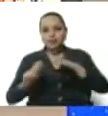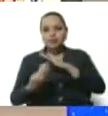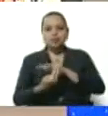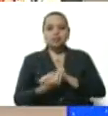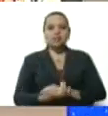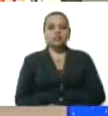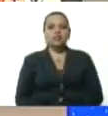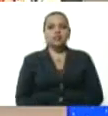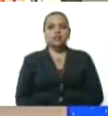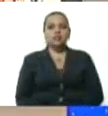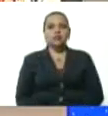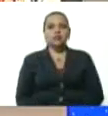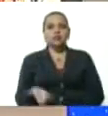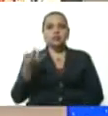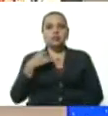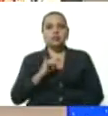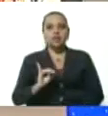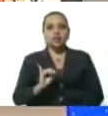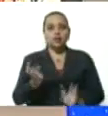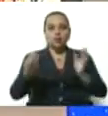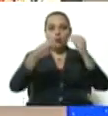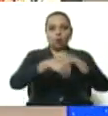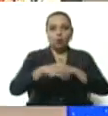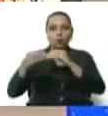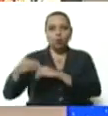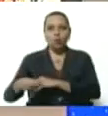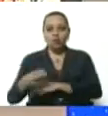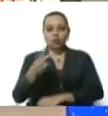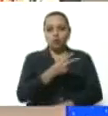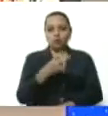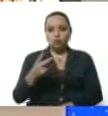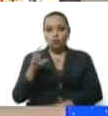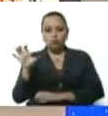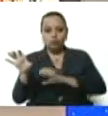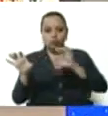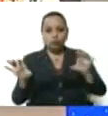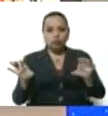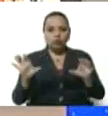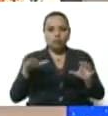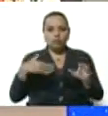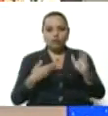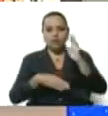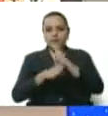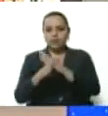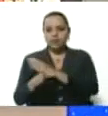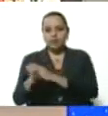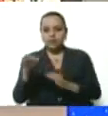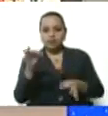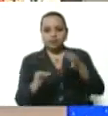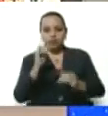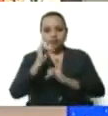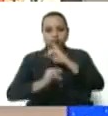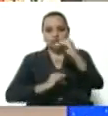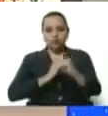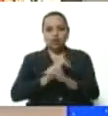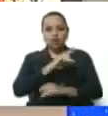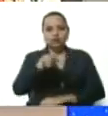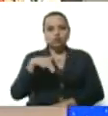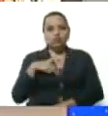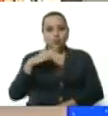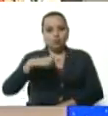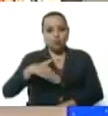basamento de que existe un acuerdo entre las partes para ir a la Corte, de que nosotros